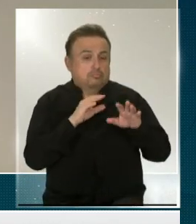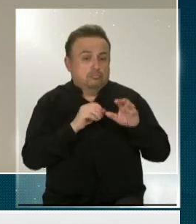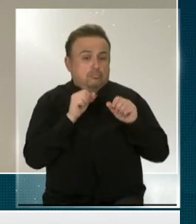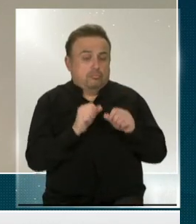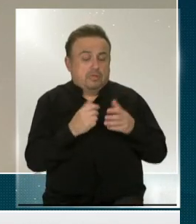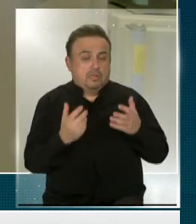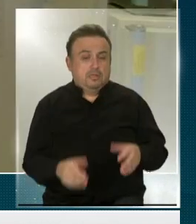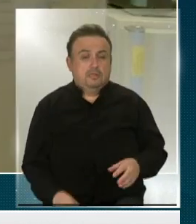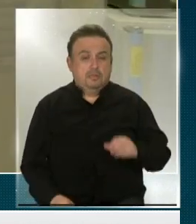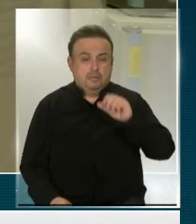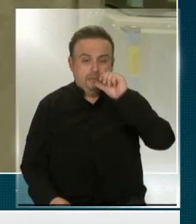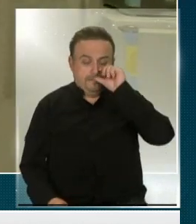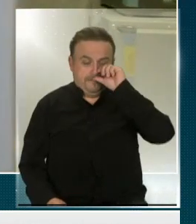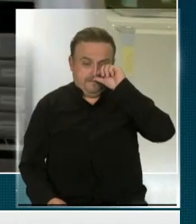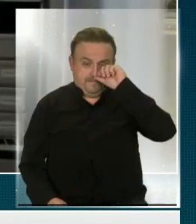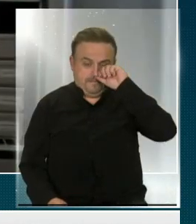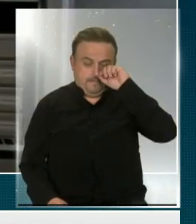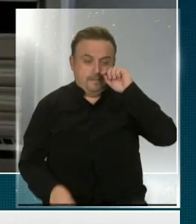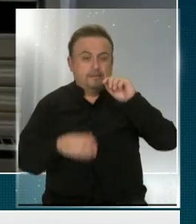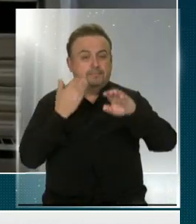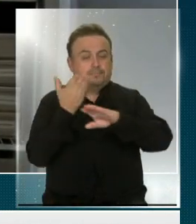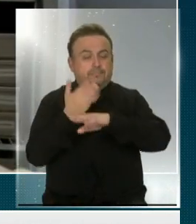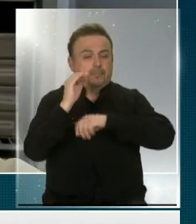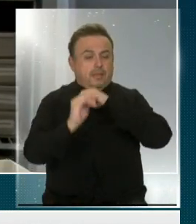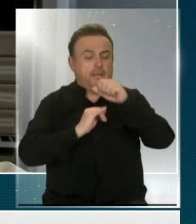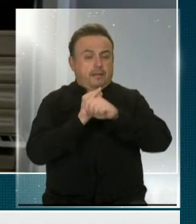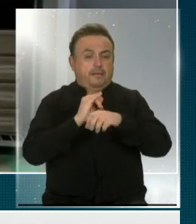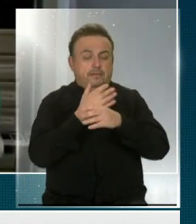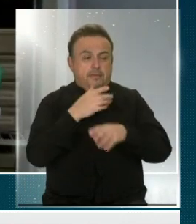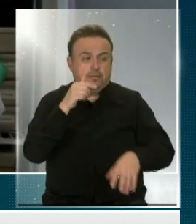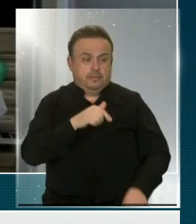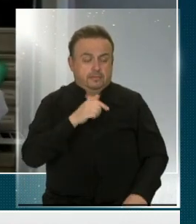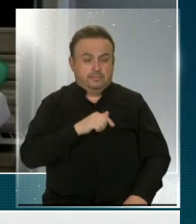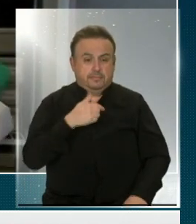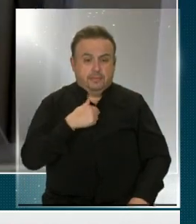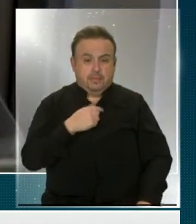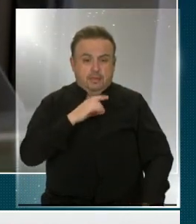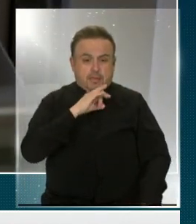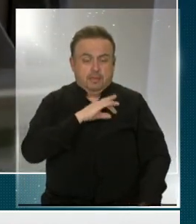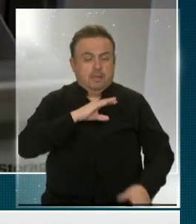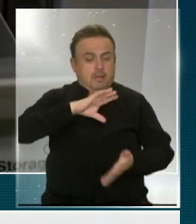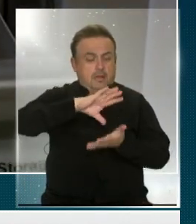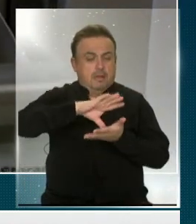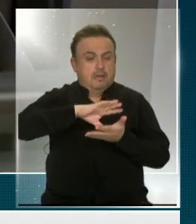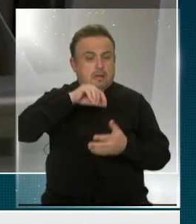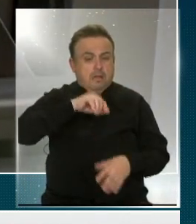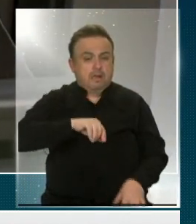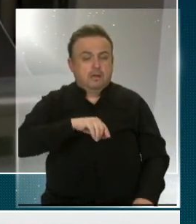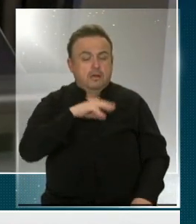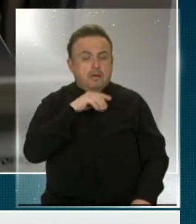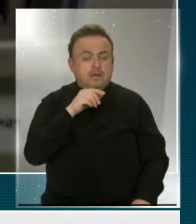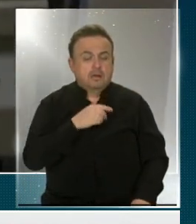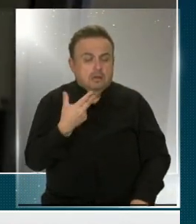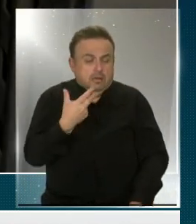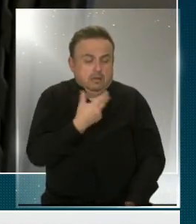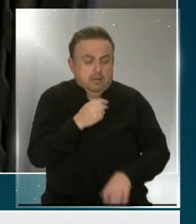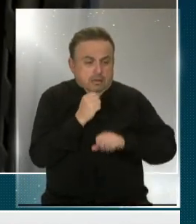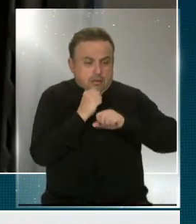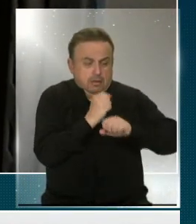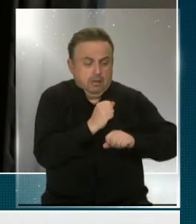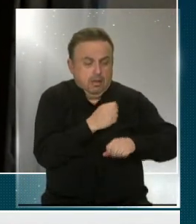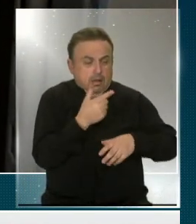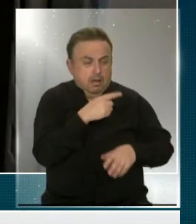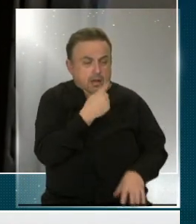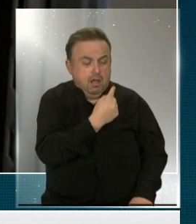solicite internacionalmente y eventualmente en nuestro país el uso de esta u otra vacuna que cumpla estos